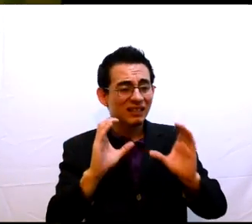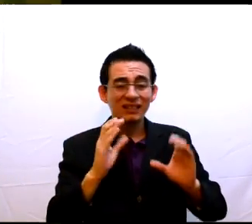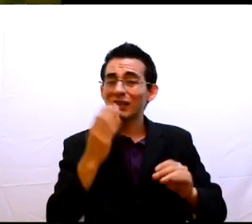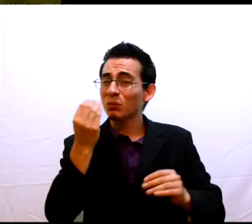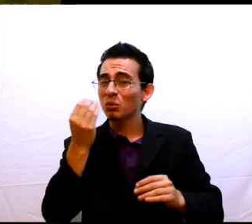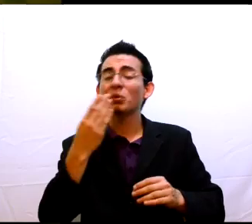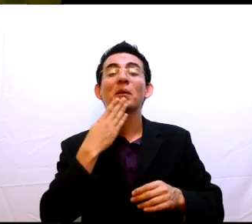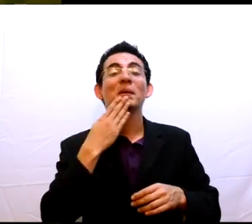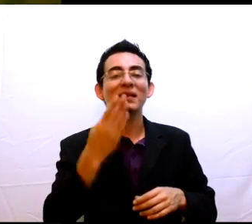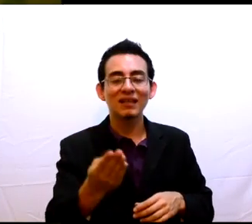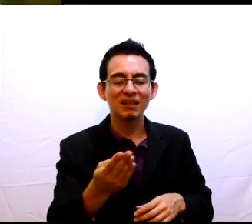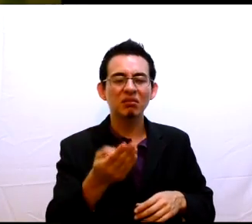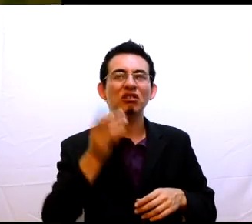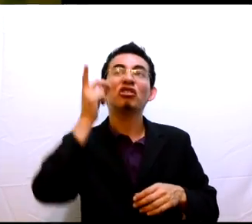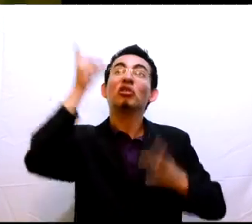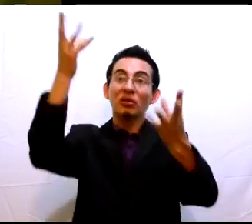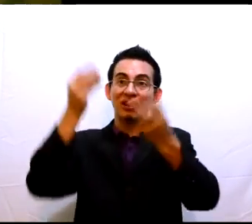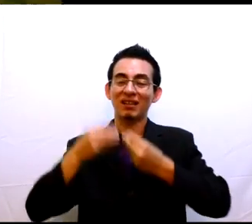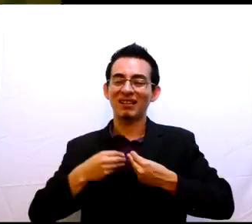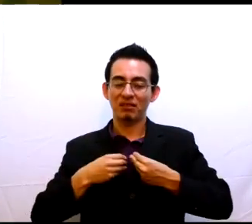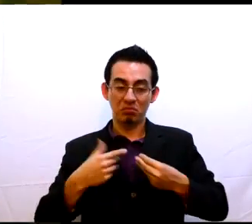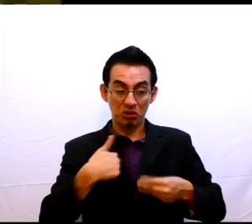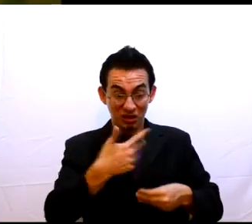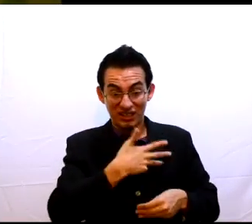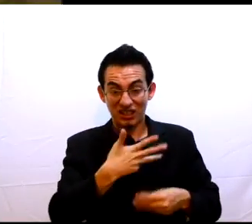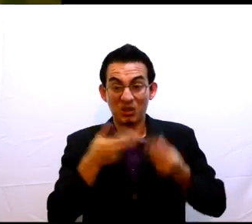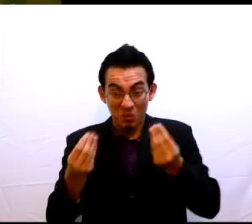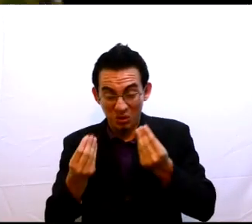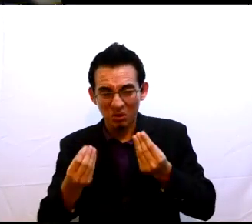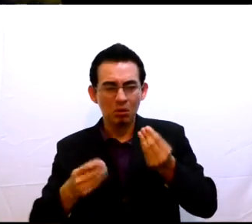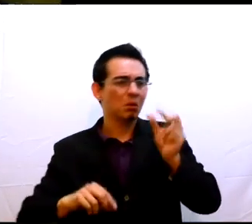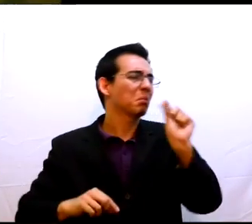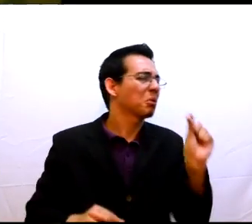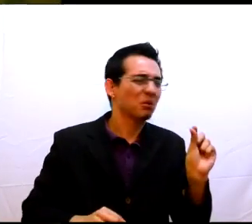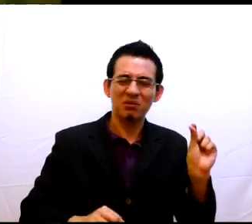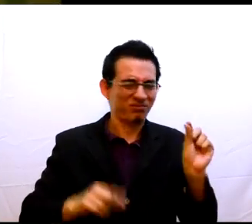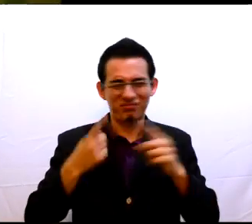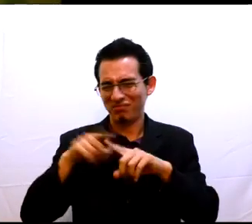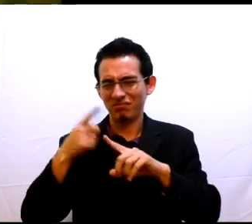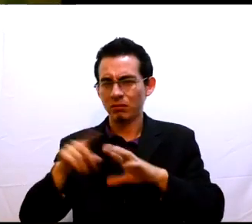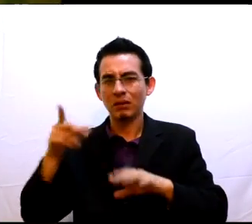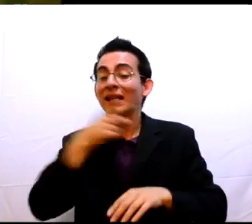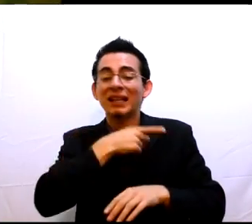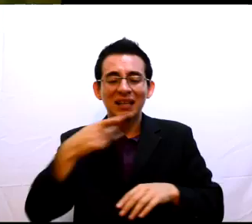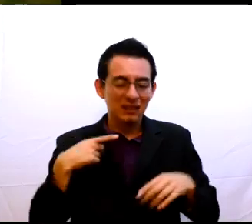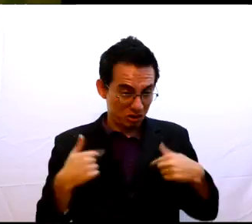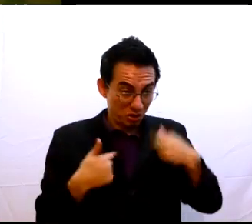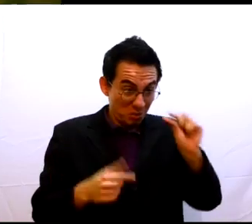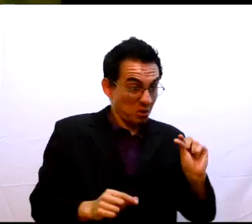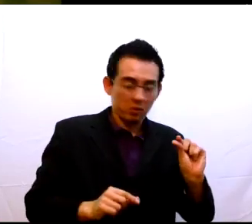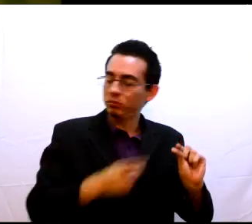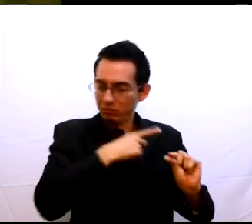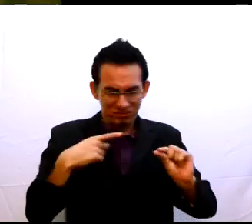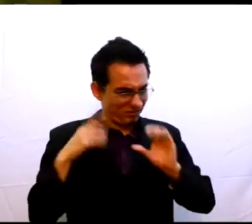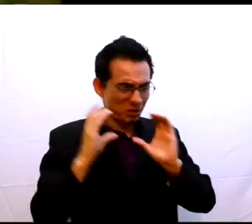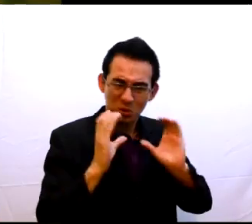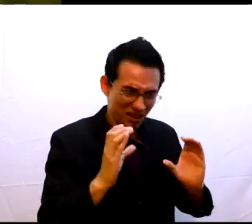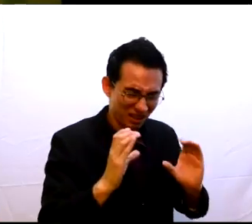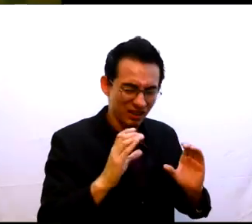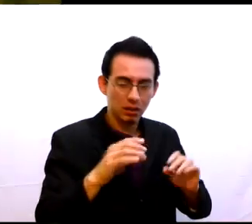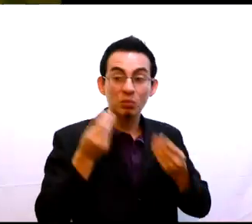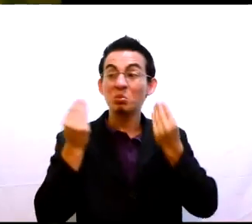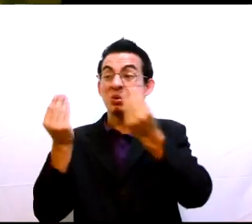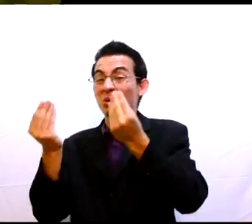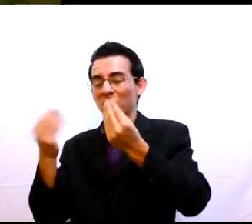sea mucho poco un montón como tú hayas recibido lo poco lo mucho lo mediante lo que